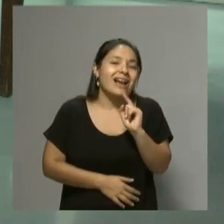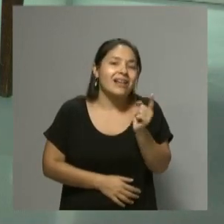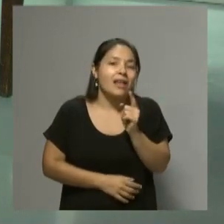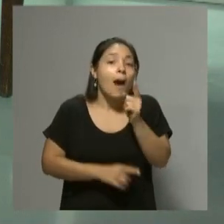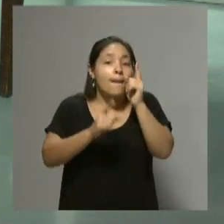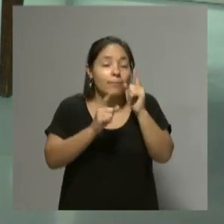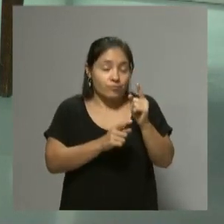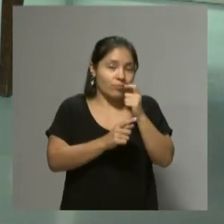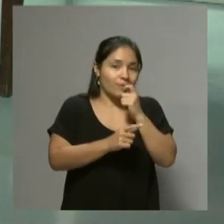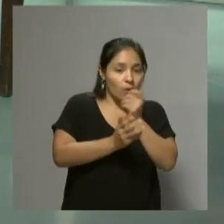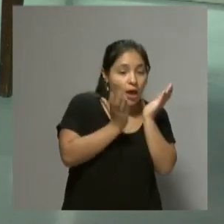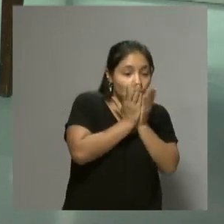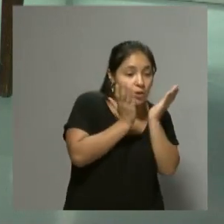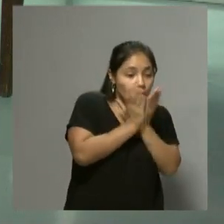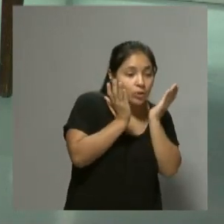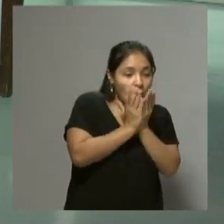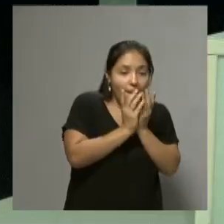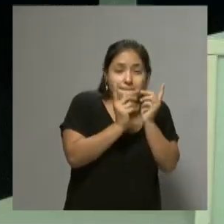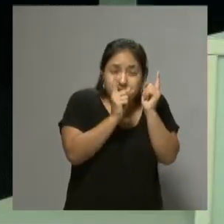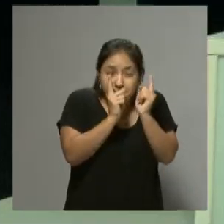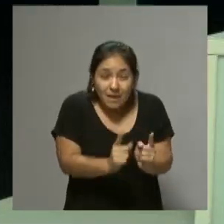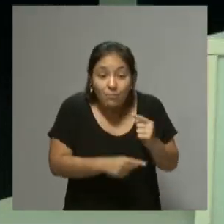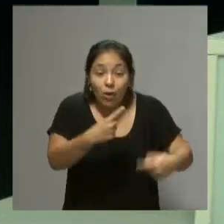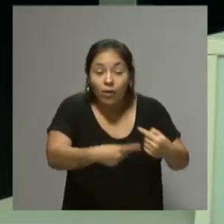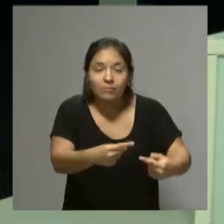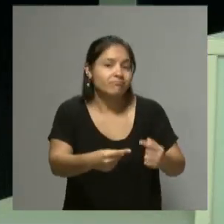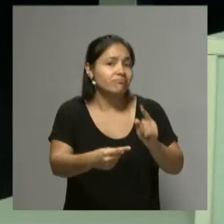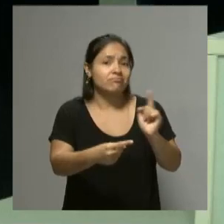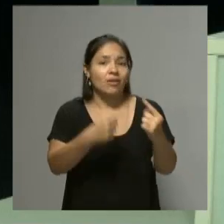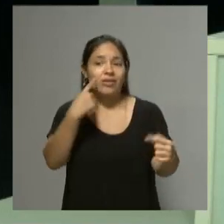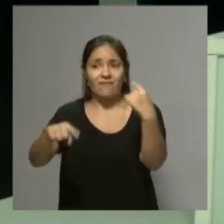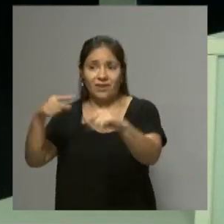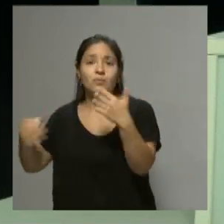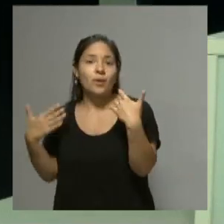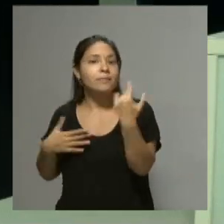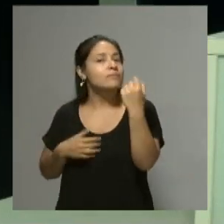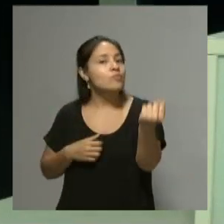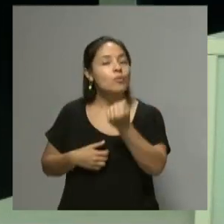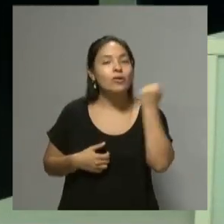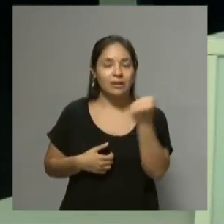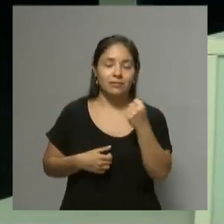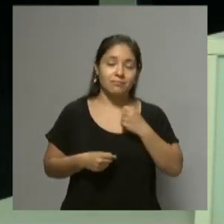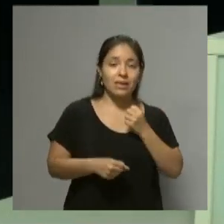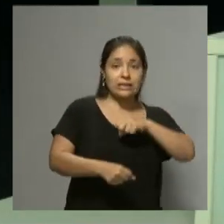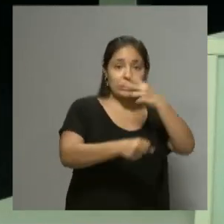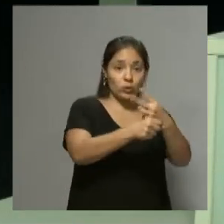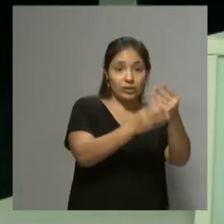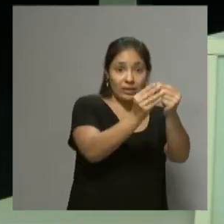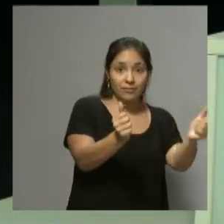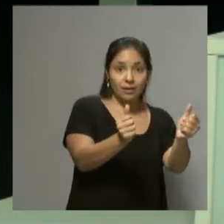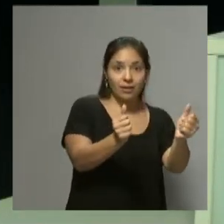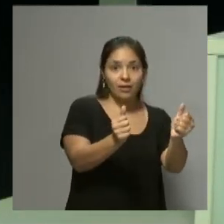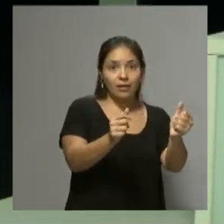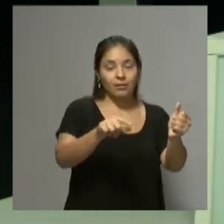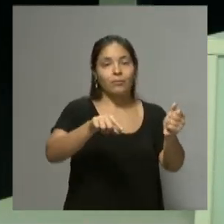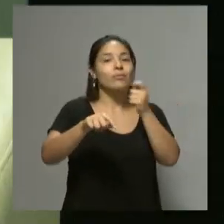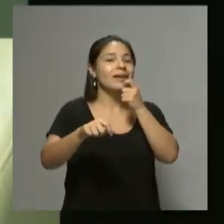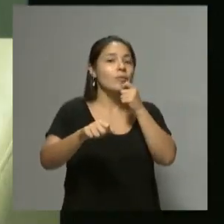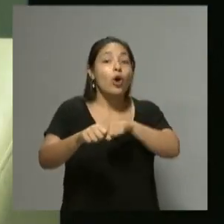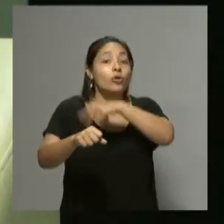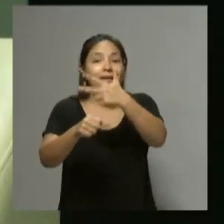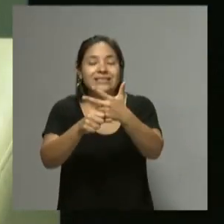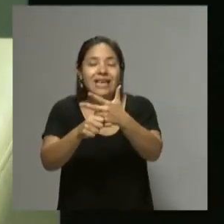estudiando, pero es importante. Sí, o sea que el consejo es al menos tener la secundaria. Mejor si tenés un universitario. Un terciario. O un